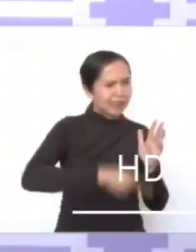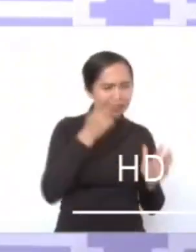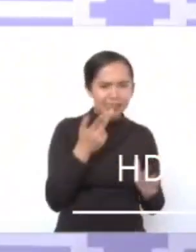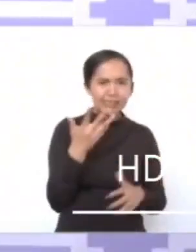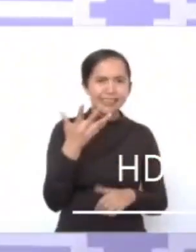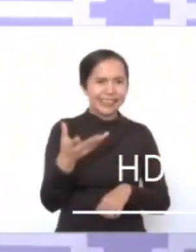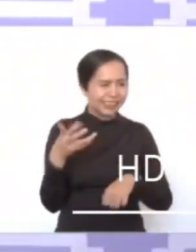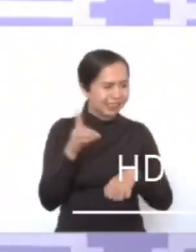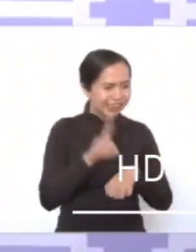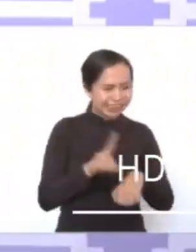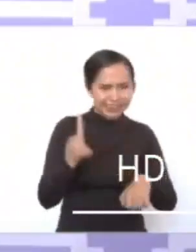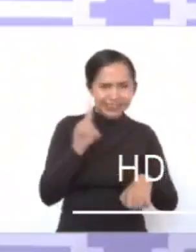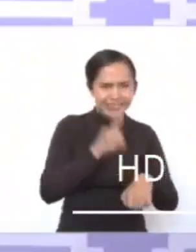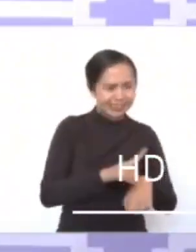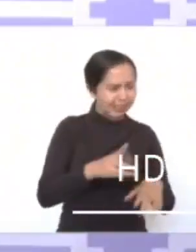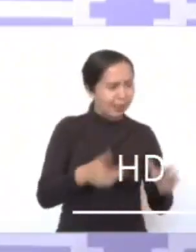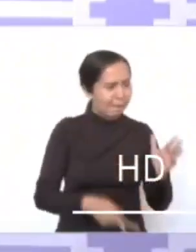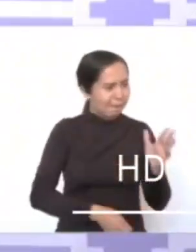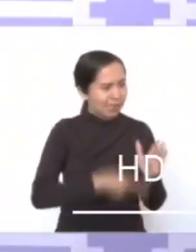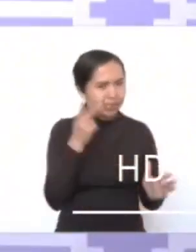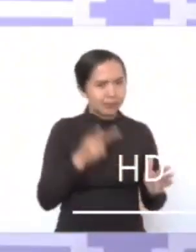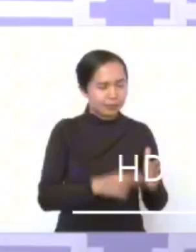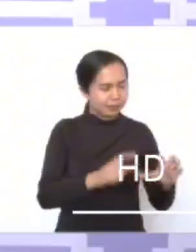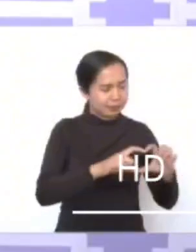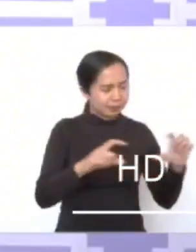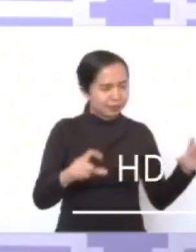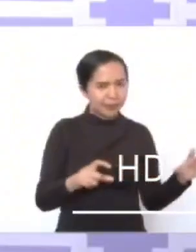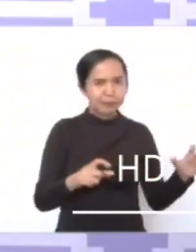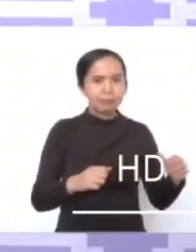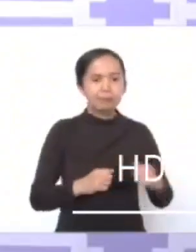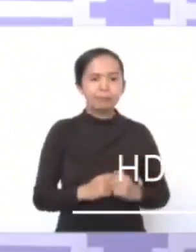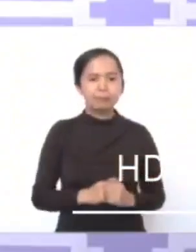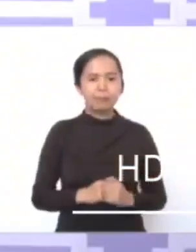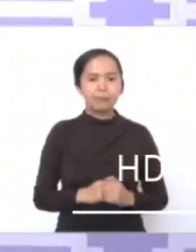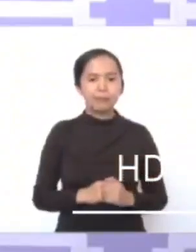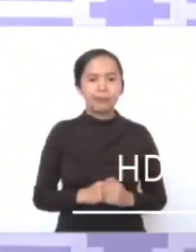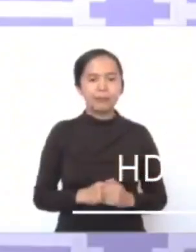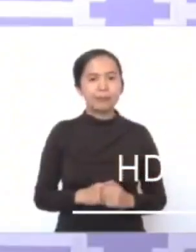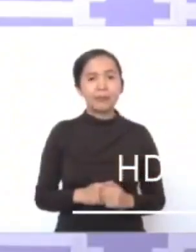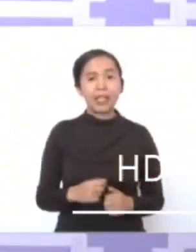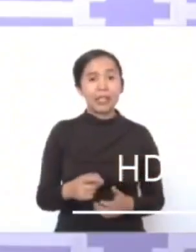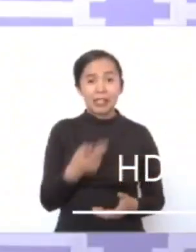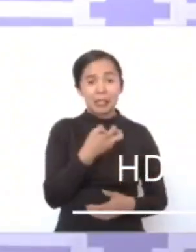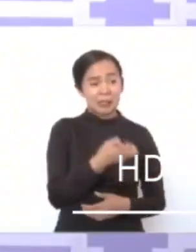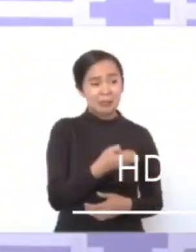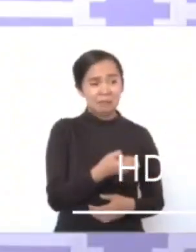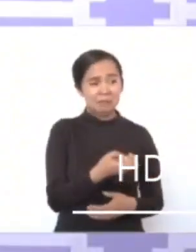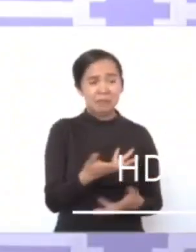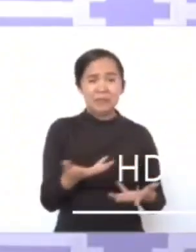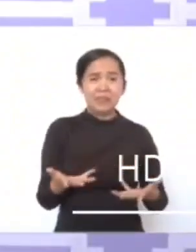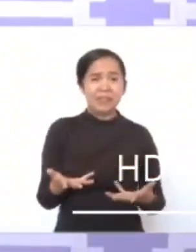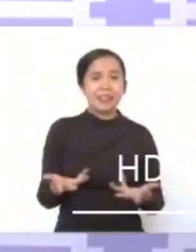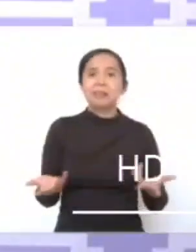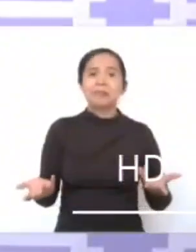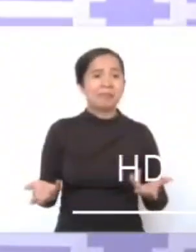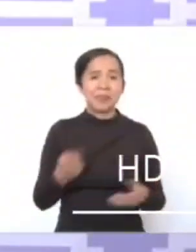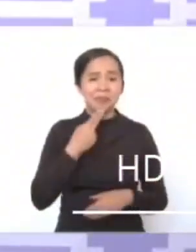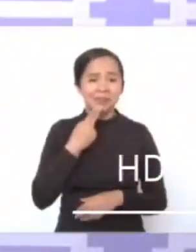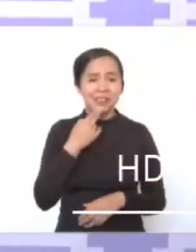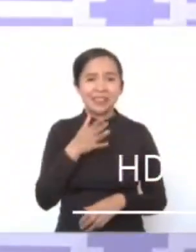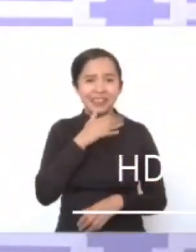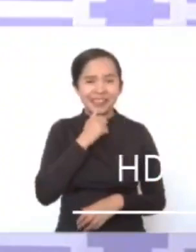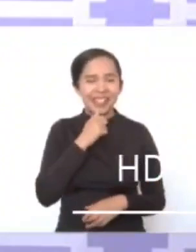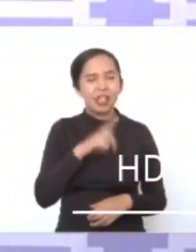sacaron. Noticia falsa. No les funcionó. Pero antes habían